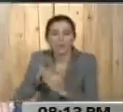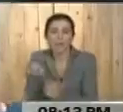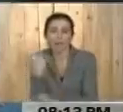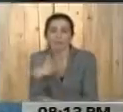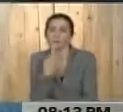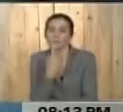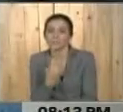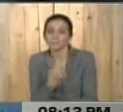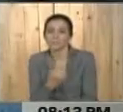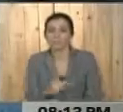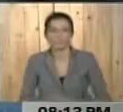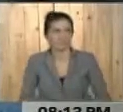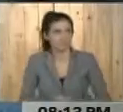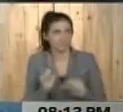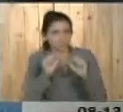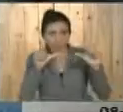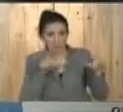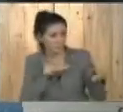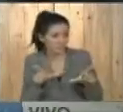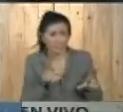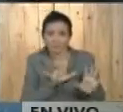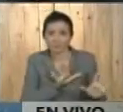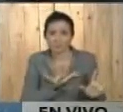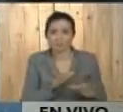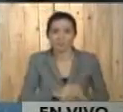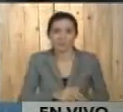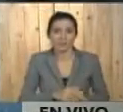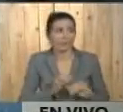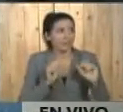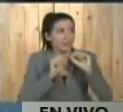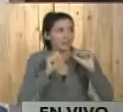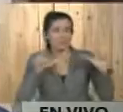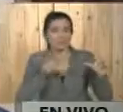Dicen que la sorpresa está lista. ¿Por qué está lista?